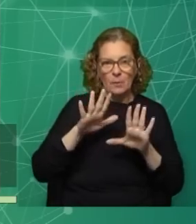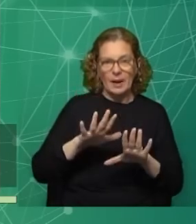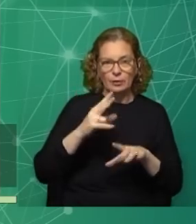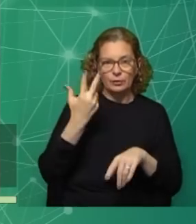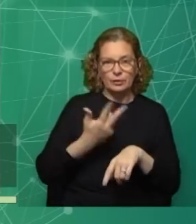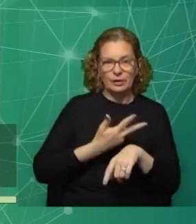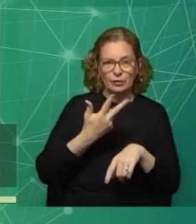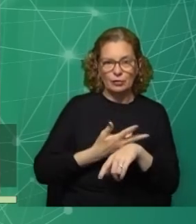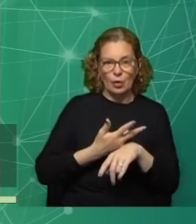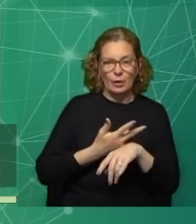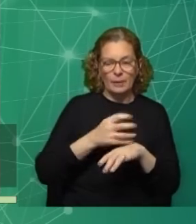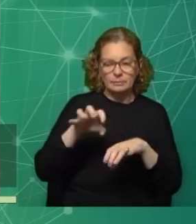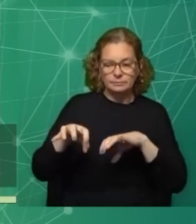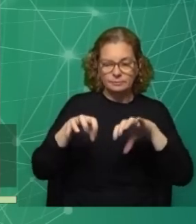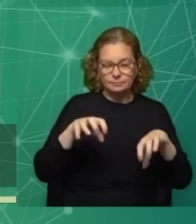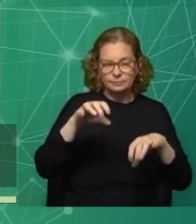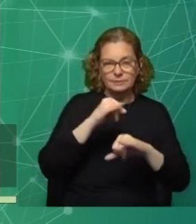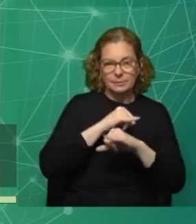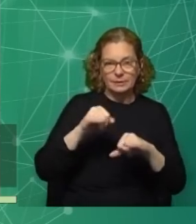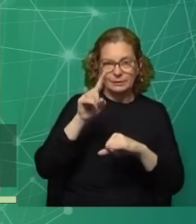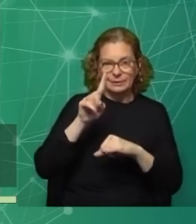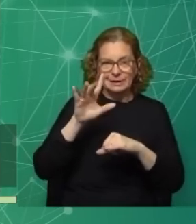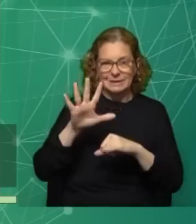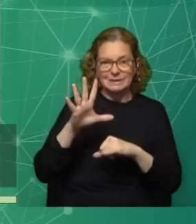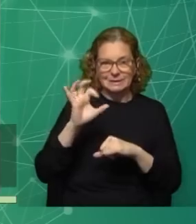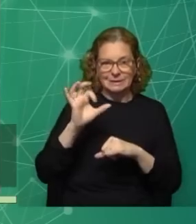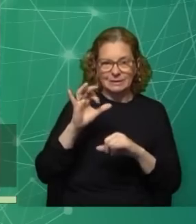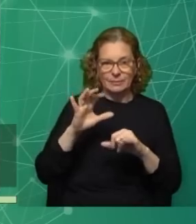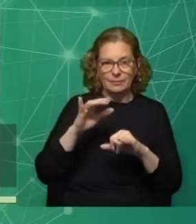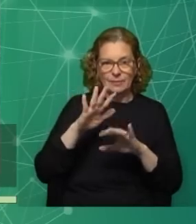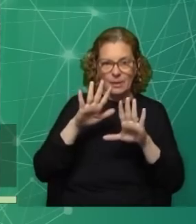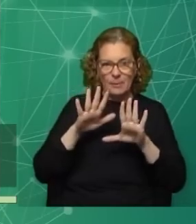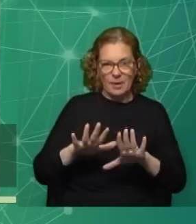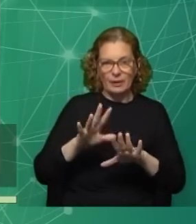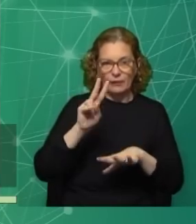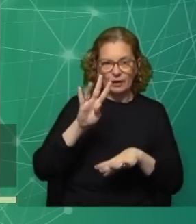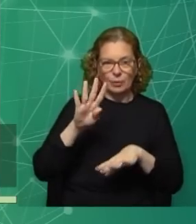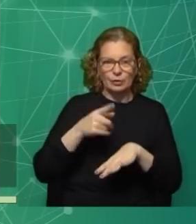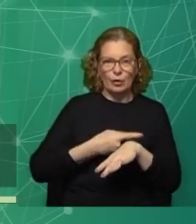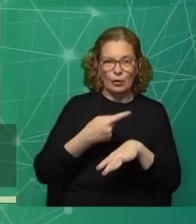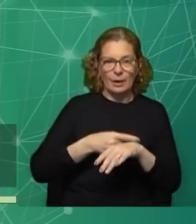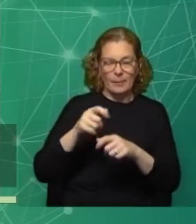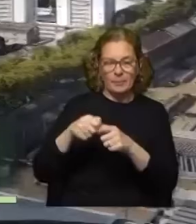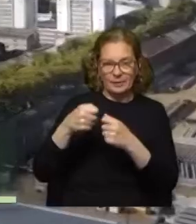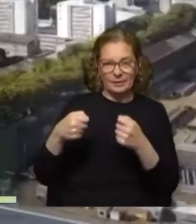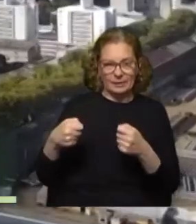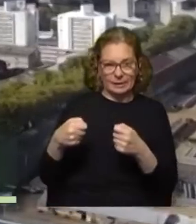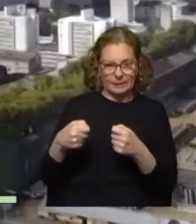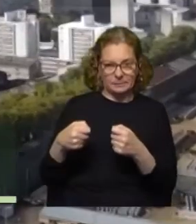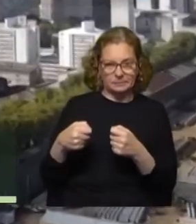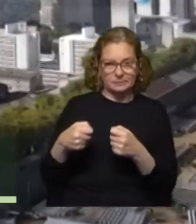sector culminando la primera etapa el 15 de septiembre con el paro de 24 horas del cnt